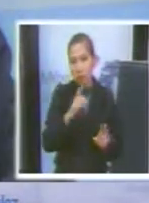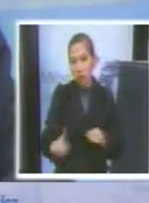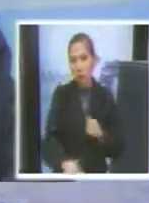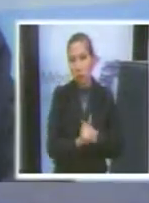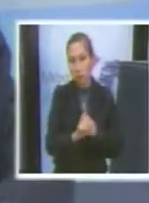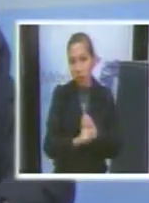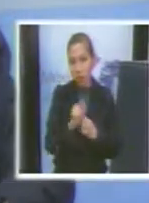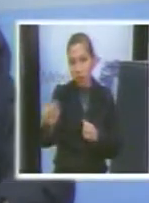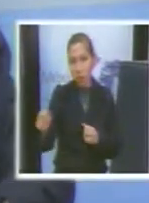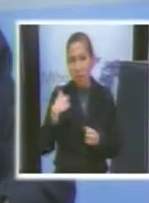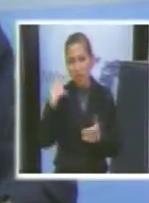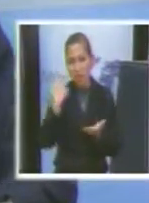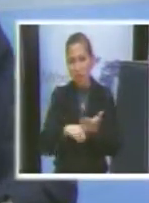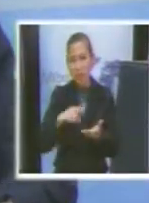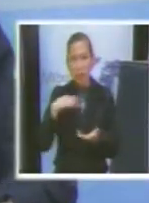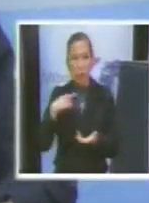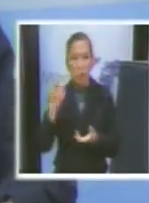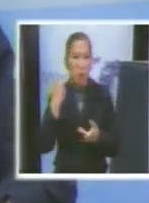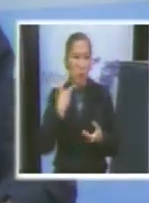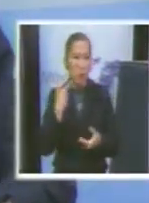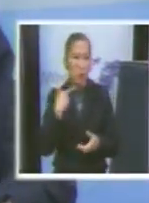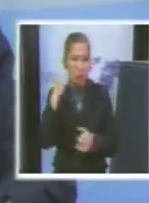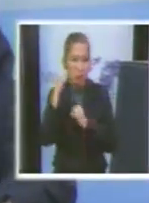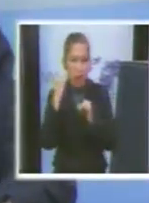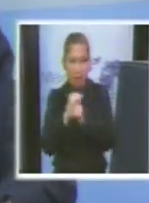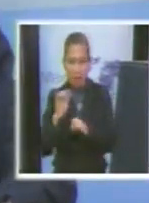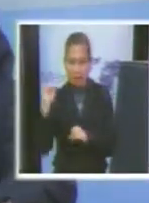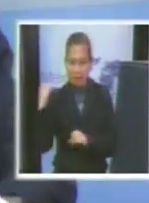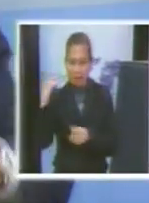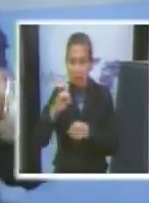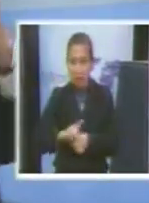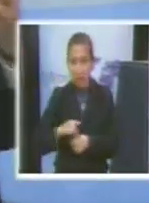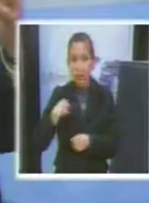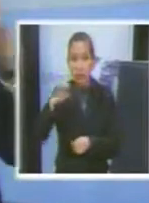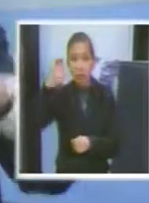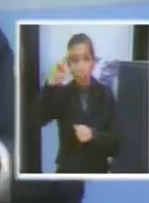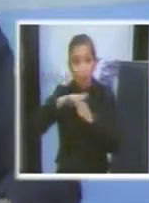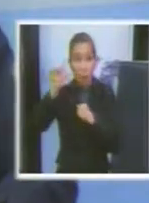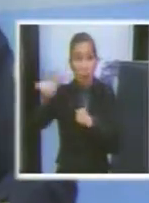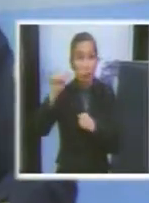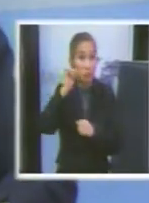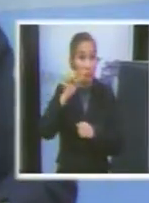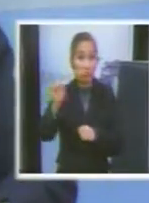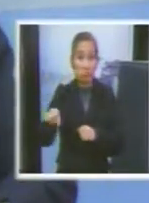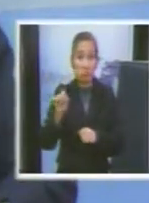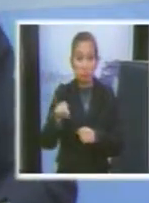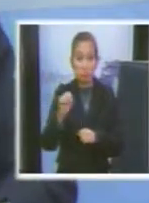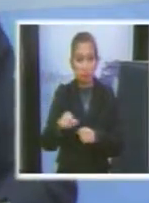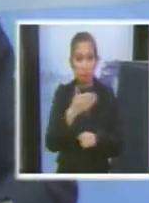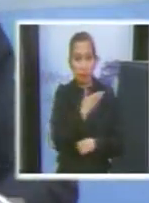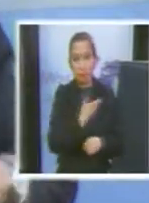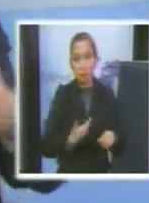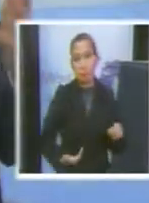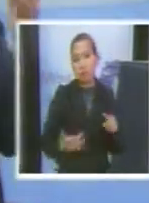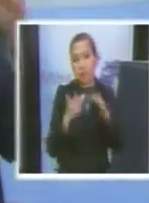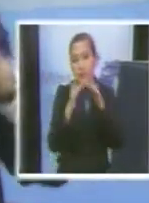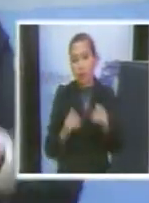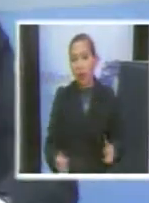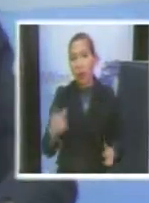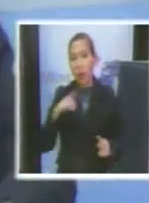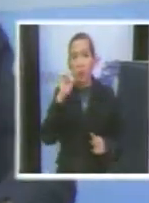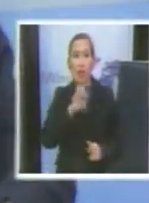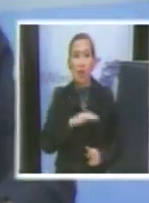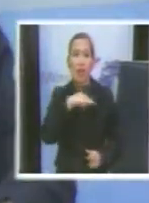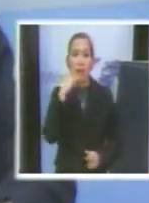acontecimientos de la política internacional de los últimos días. Son europeos, el presidente de Francia y la canciller